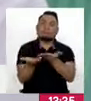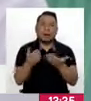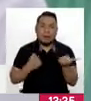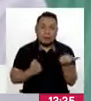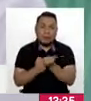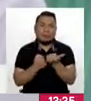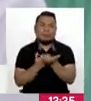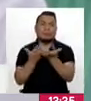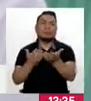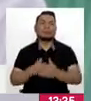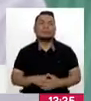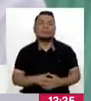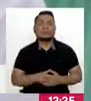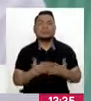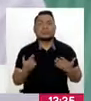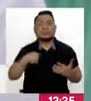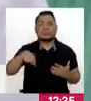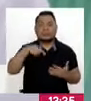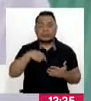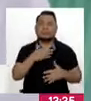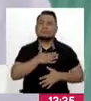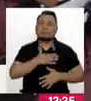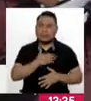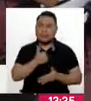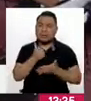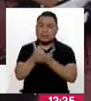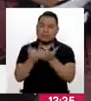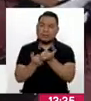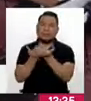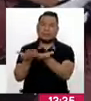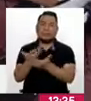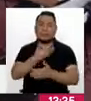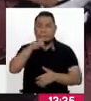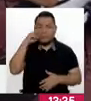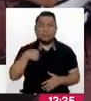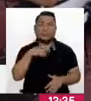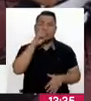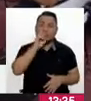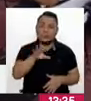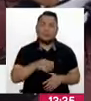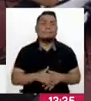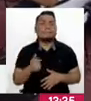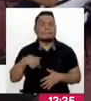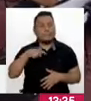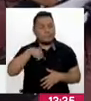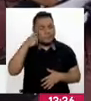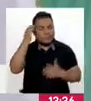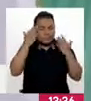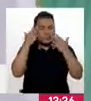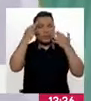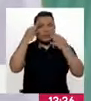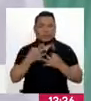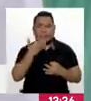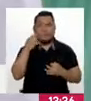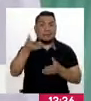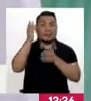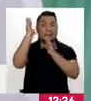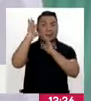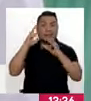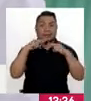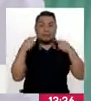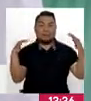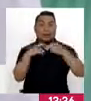apoyo, nuestra solidaridad y decirle que habíamos tomado la decisión de suspender la